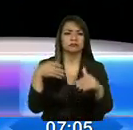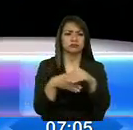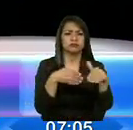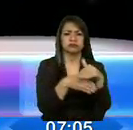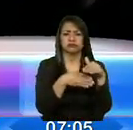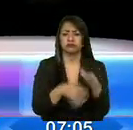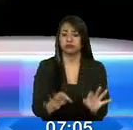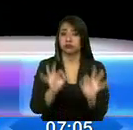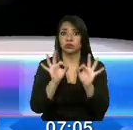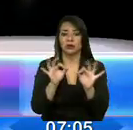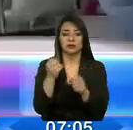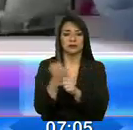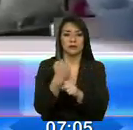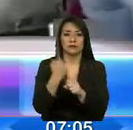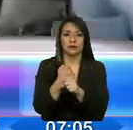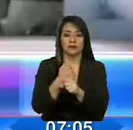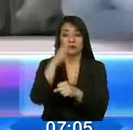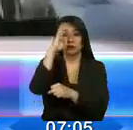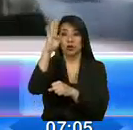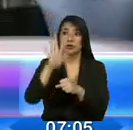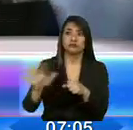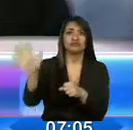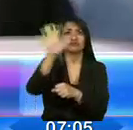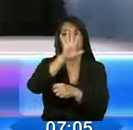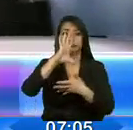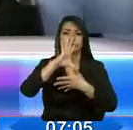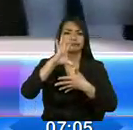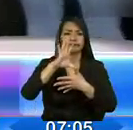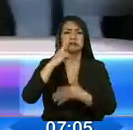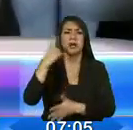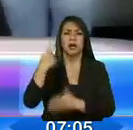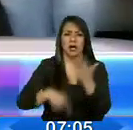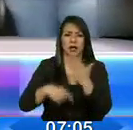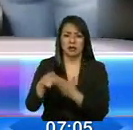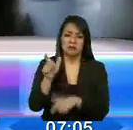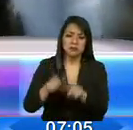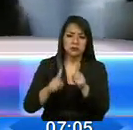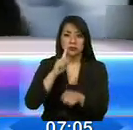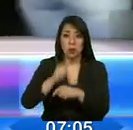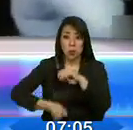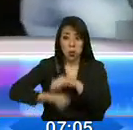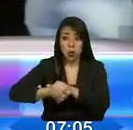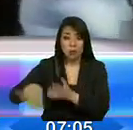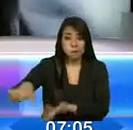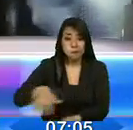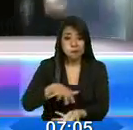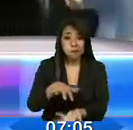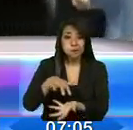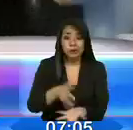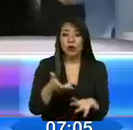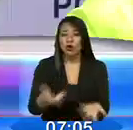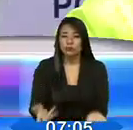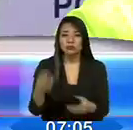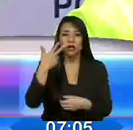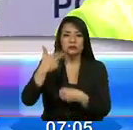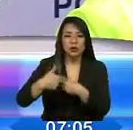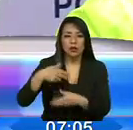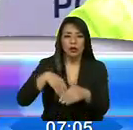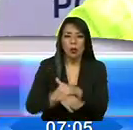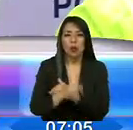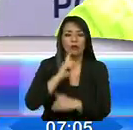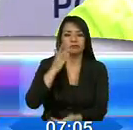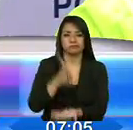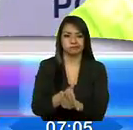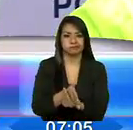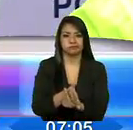trabajo coordinado con las policías del continente en busca de frenar a contrabandistas y traficantes de combustibles. Especialmente en el